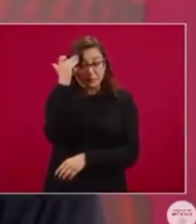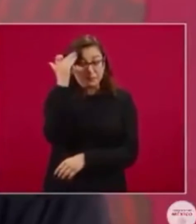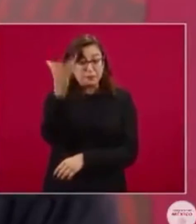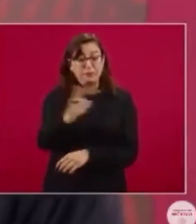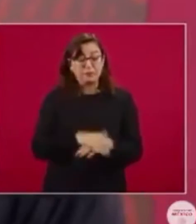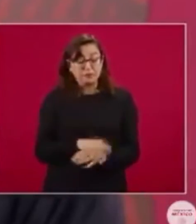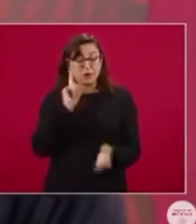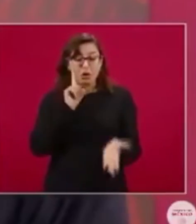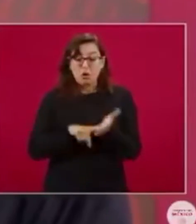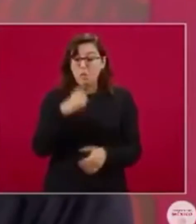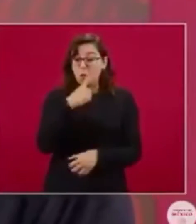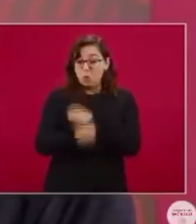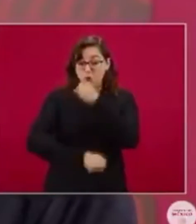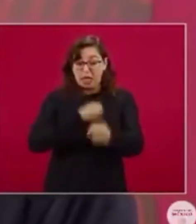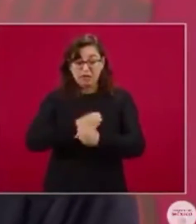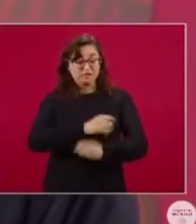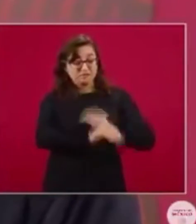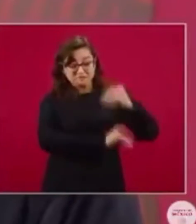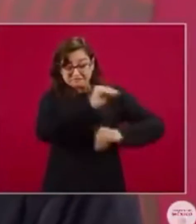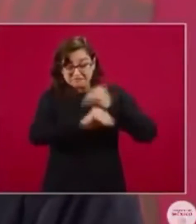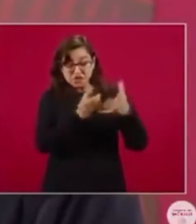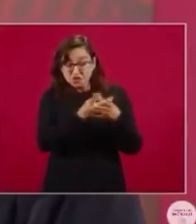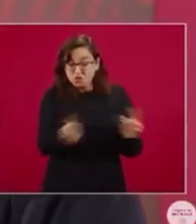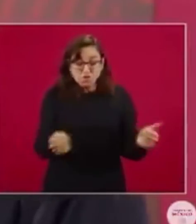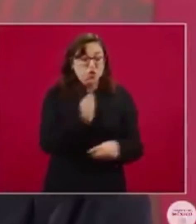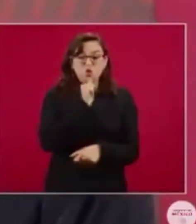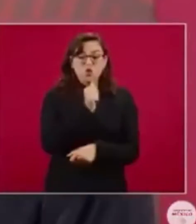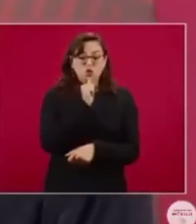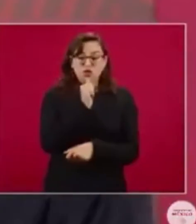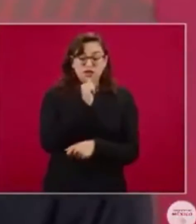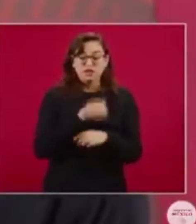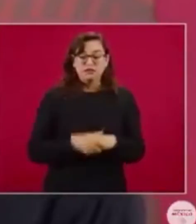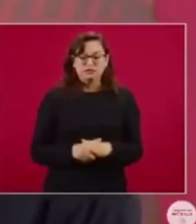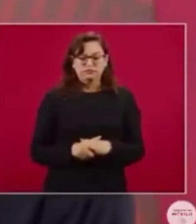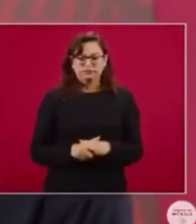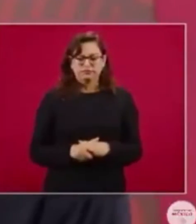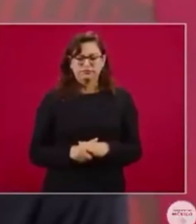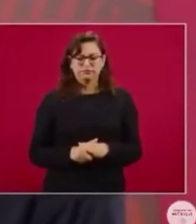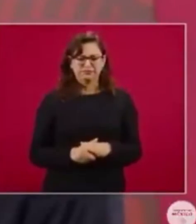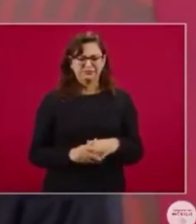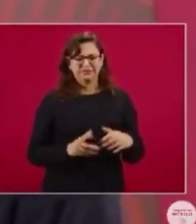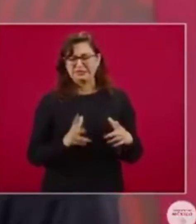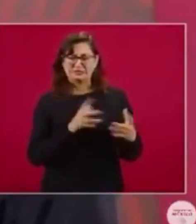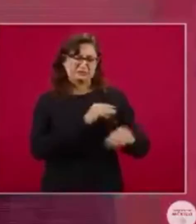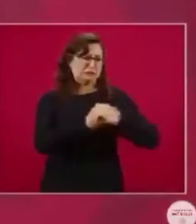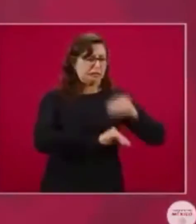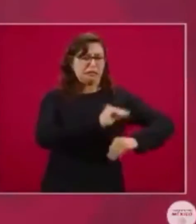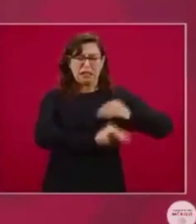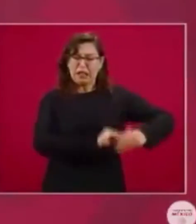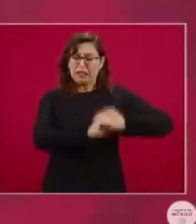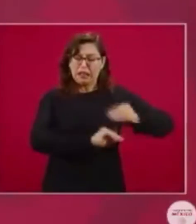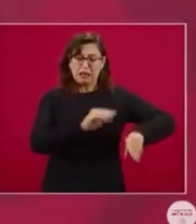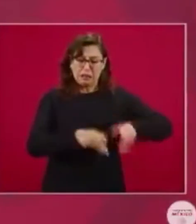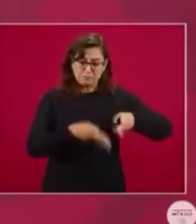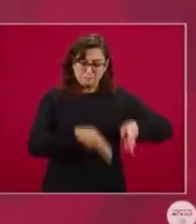las mejores opciones para la dirigencia morenista, que parece ya apalabrada para el legislador Mario Delgado, pese al enojo de López Obrador por el